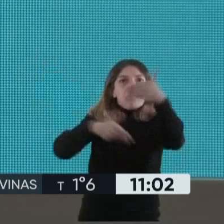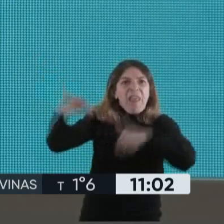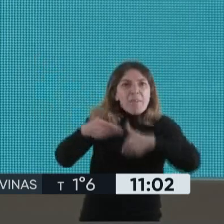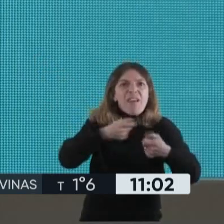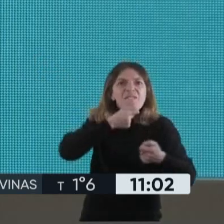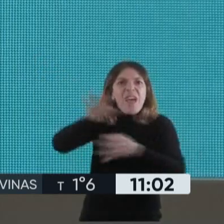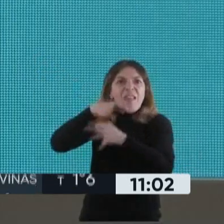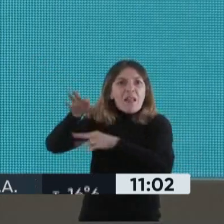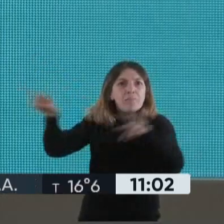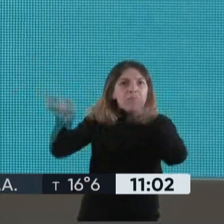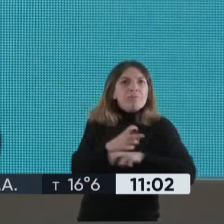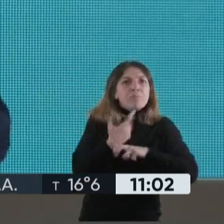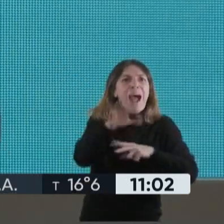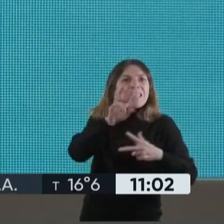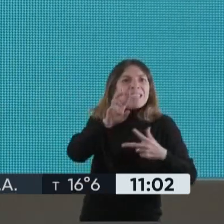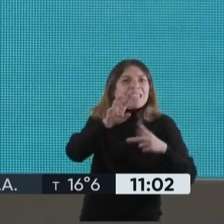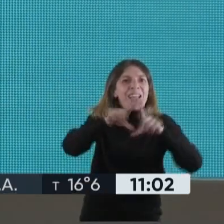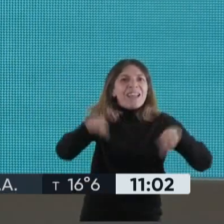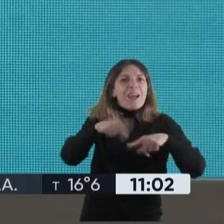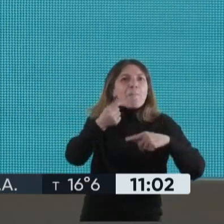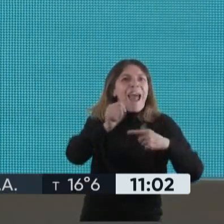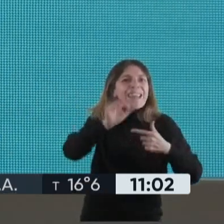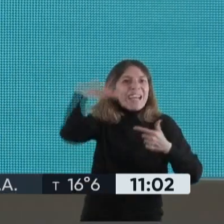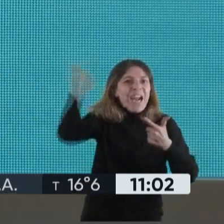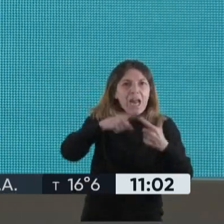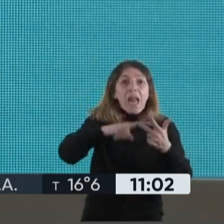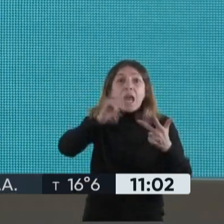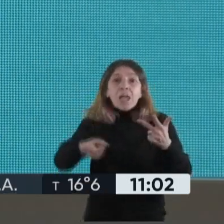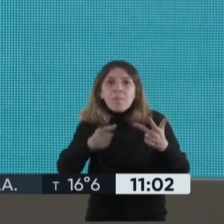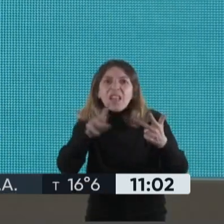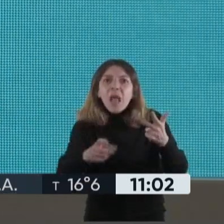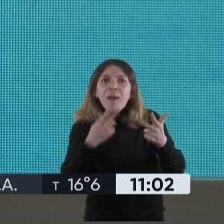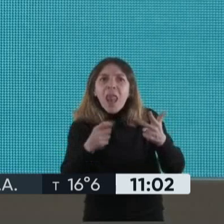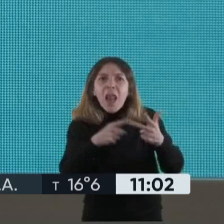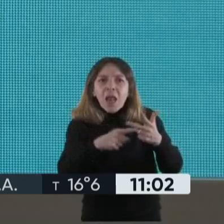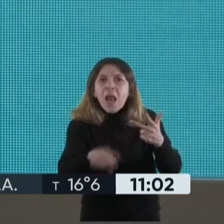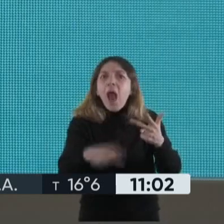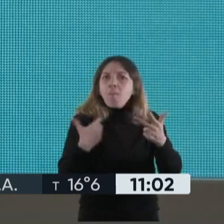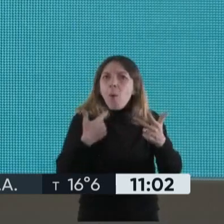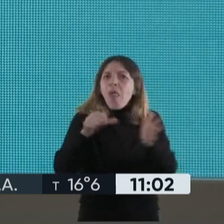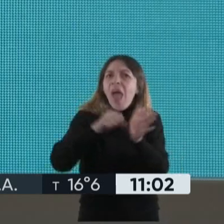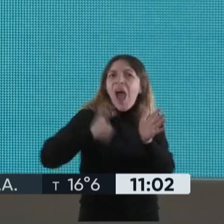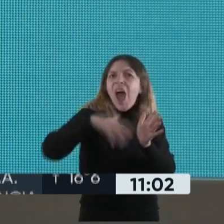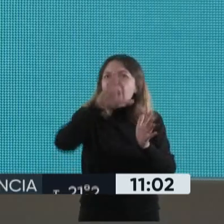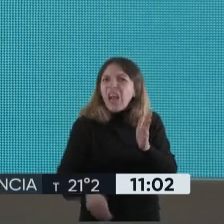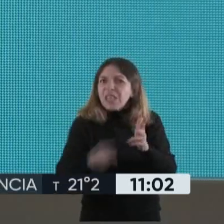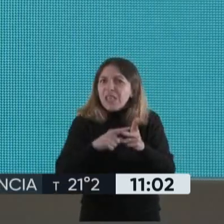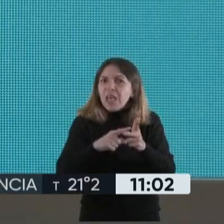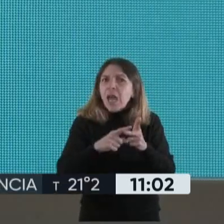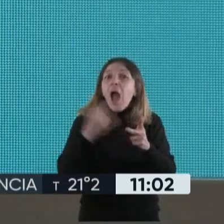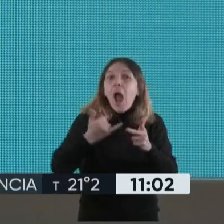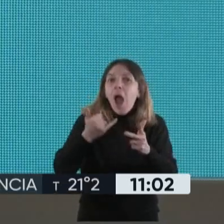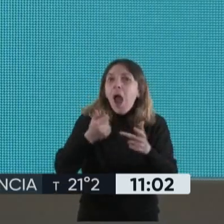lo macroeconómico, acelerar el desarrollo del sector energético, por un lado, le permitiría al país contar con mayores